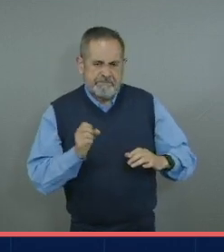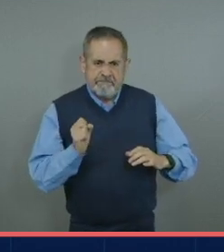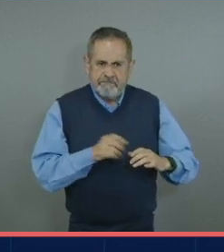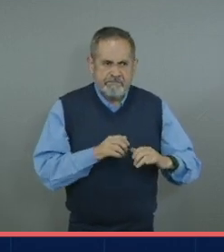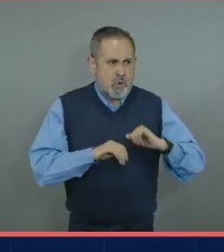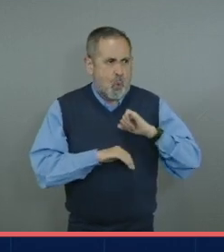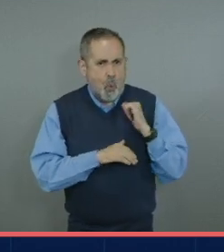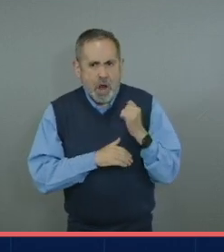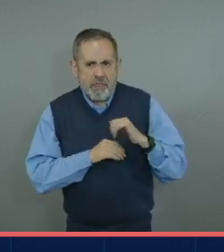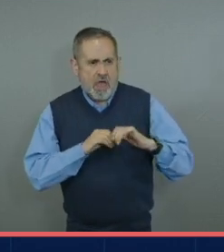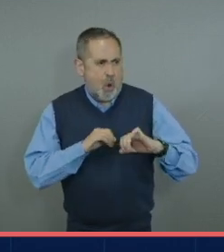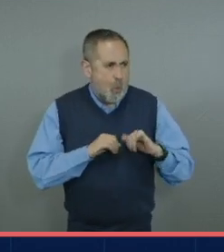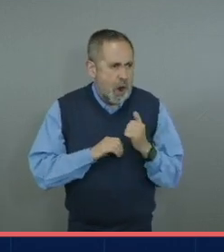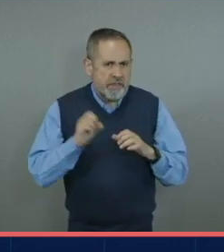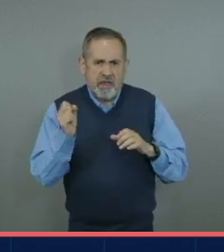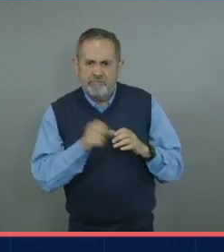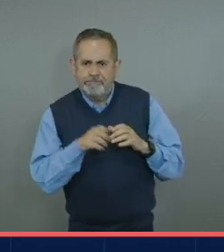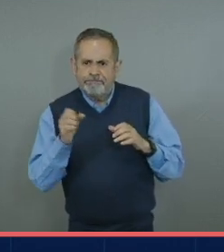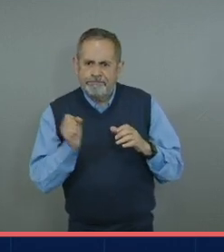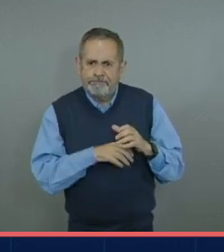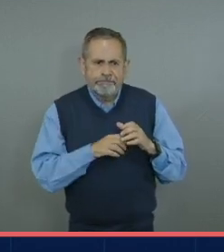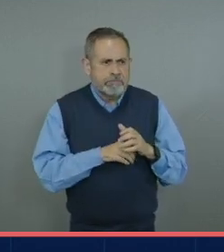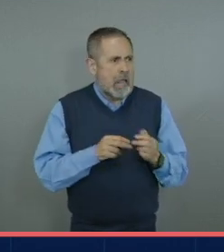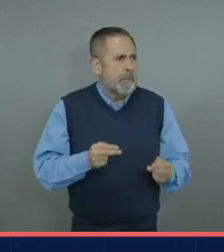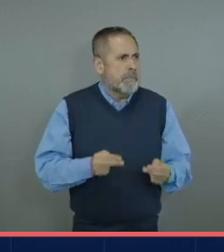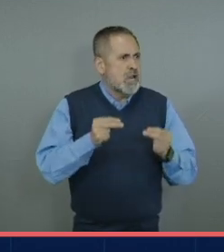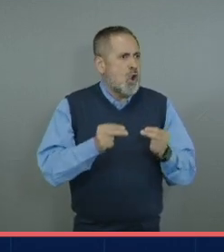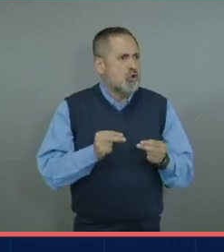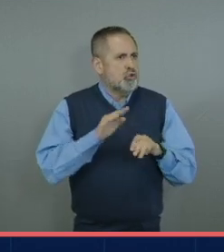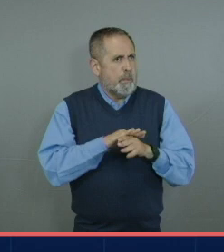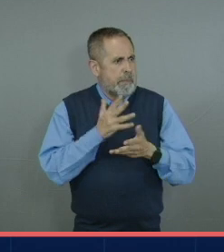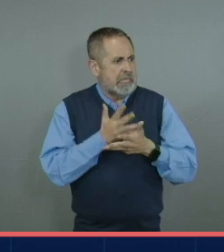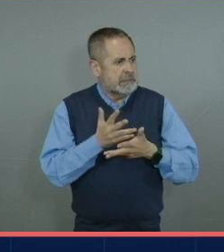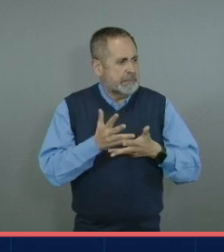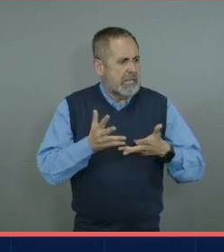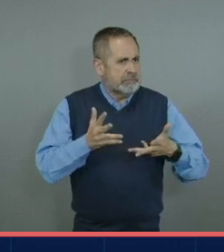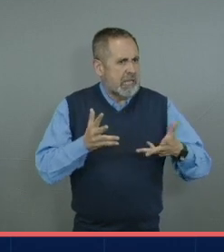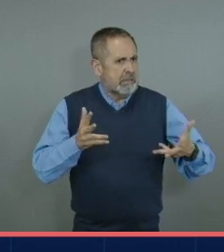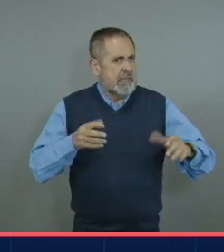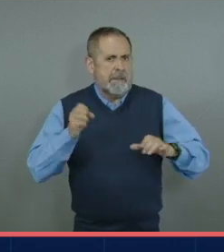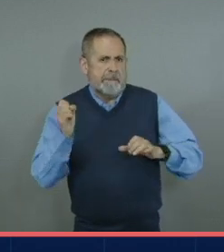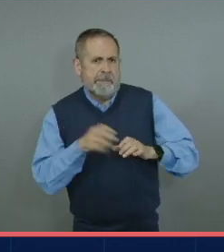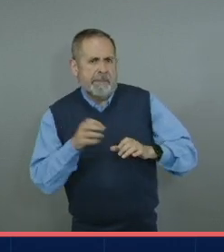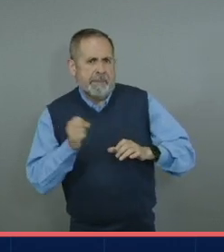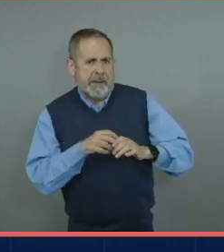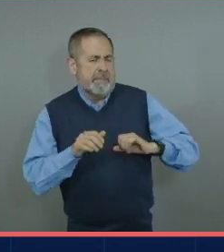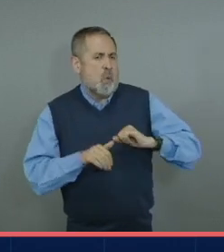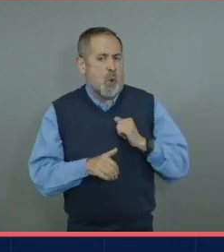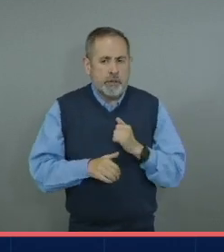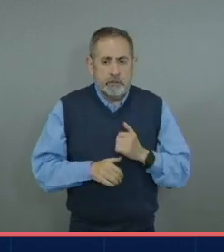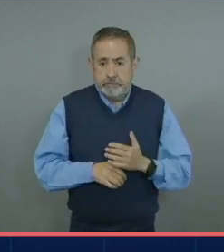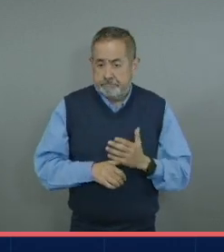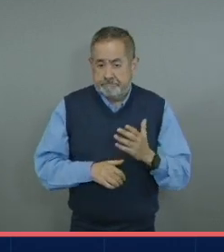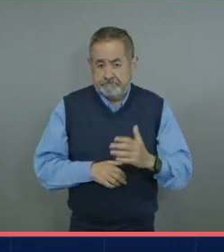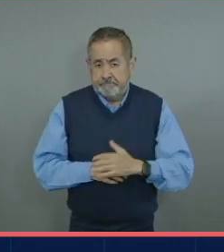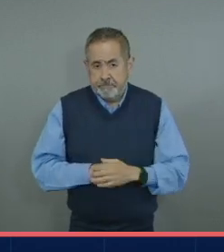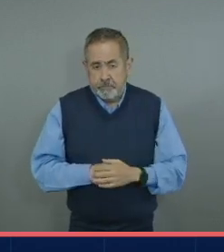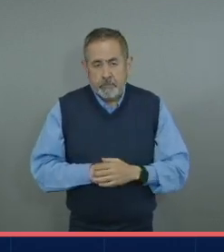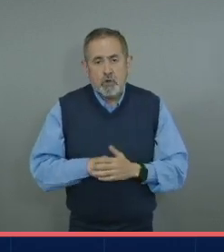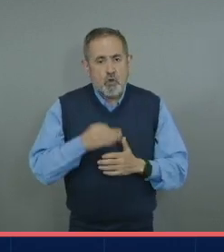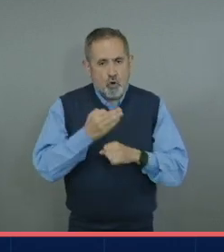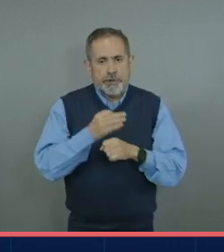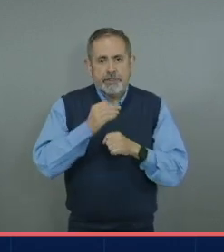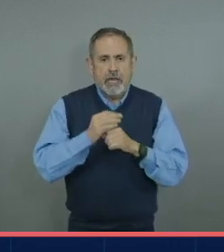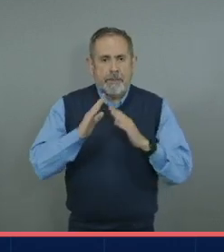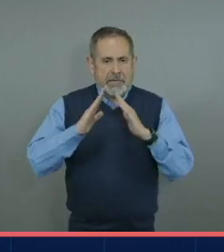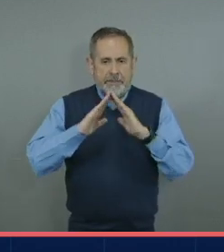quiere hacer crecer ese negocio que tanto trabajo le ha costado. Pues hoy los invito a que invertamos la